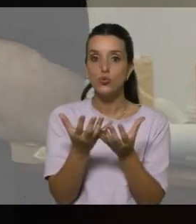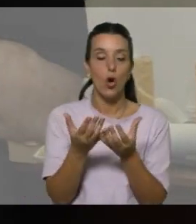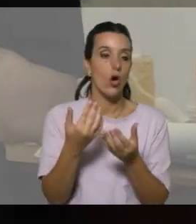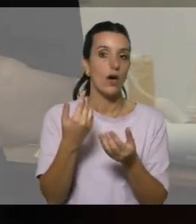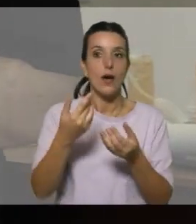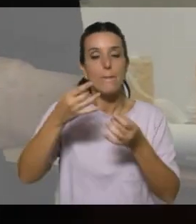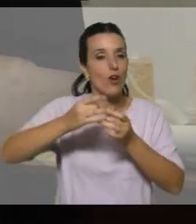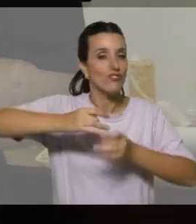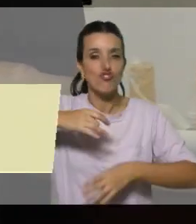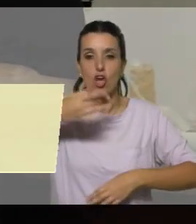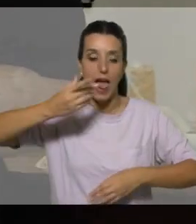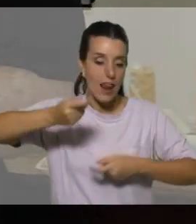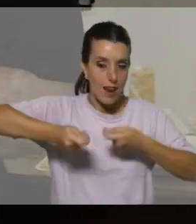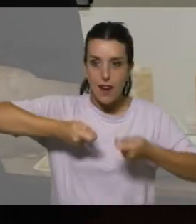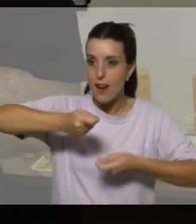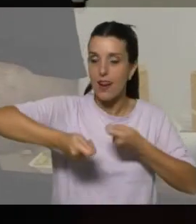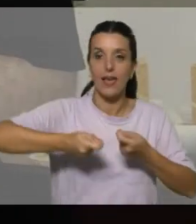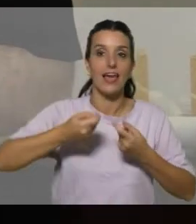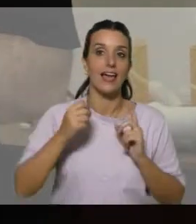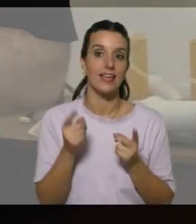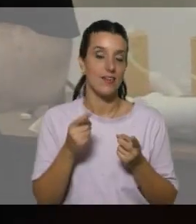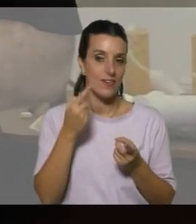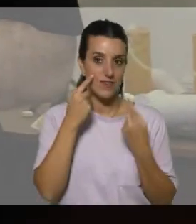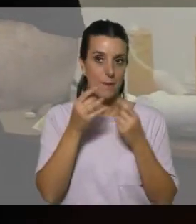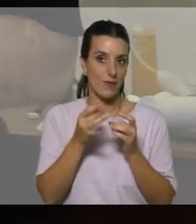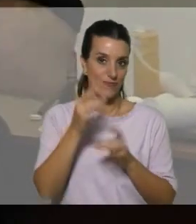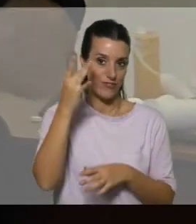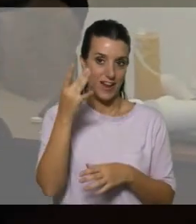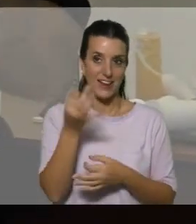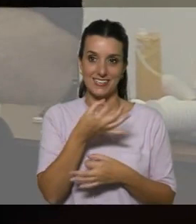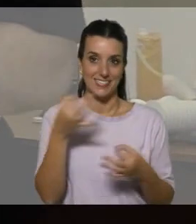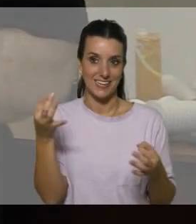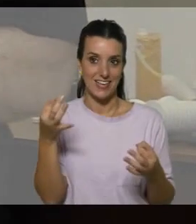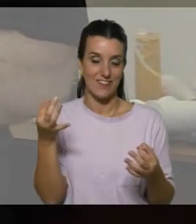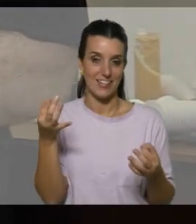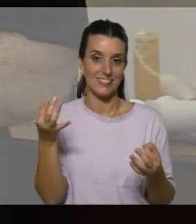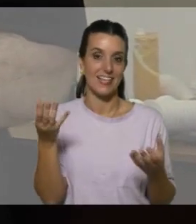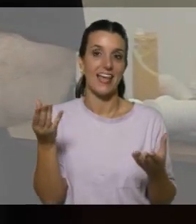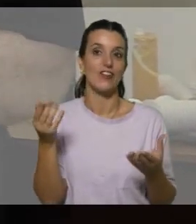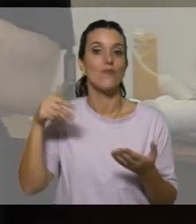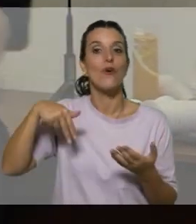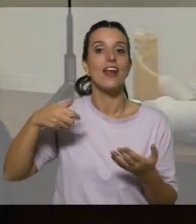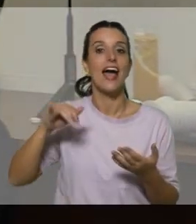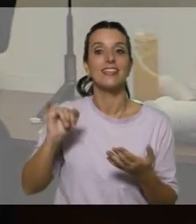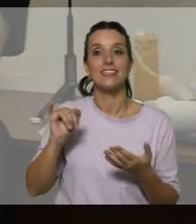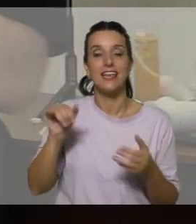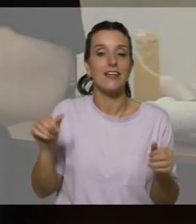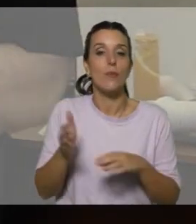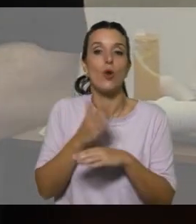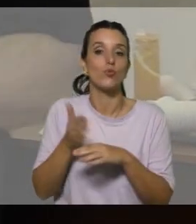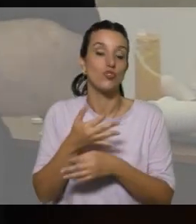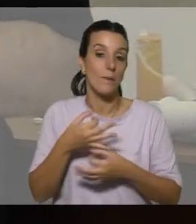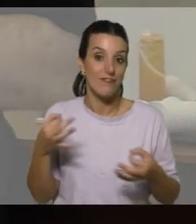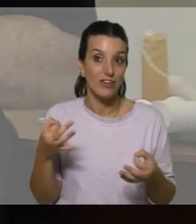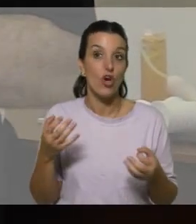buena manera también. Y bueno, y también te encontrás con profesionales increíbles como Nati, que hacen estos productos que son